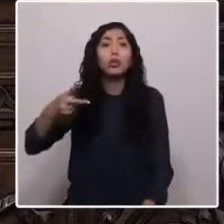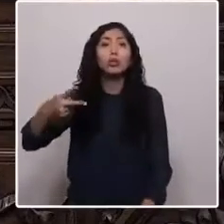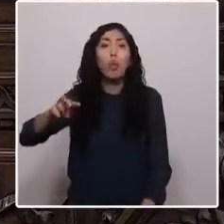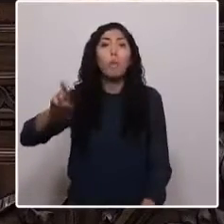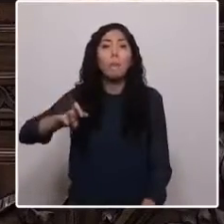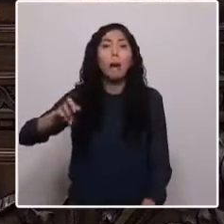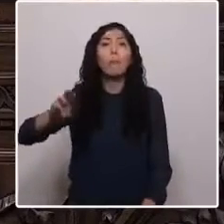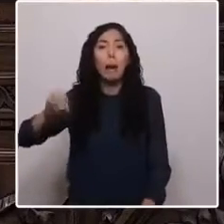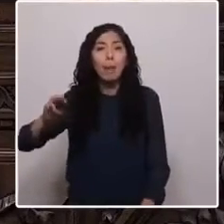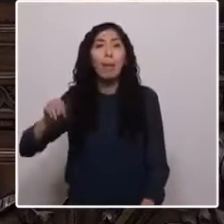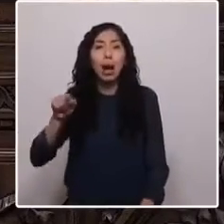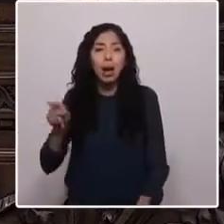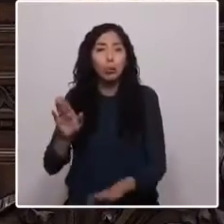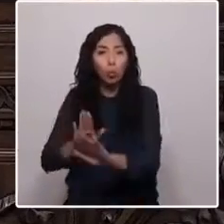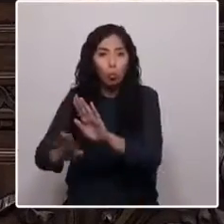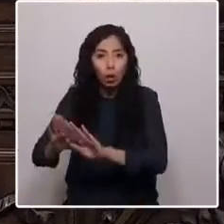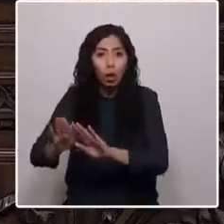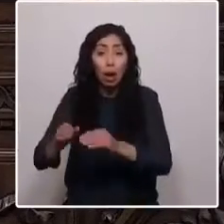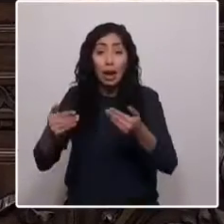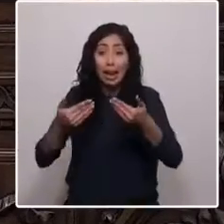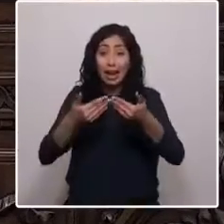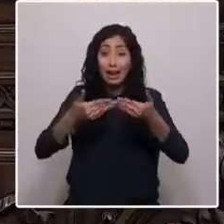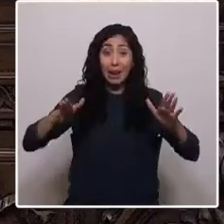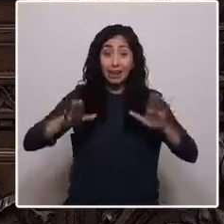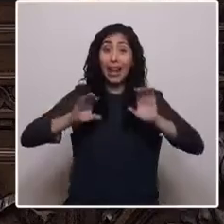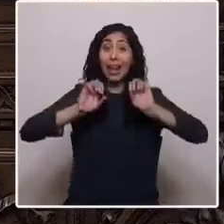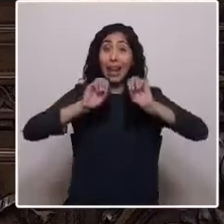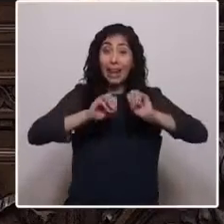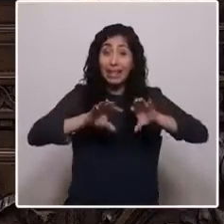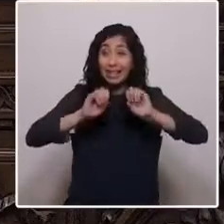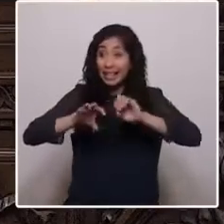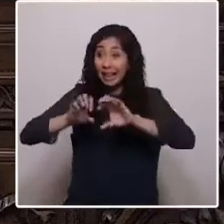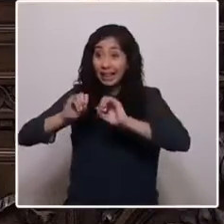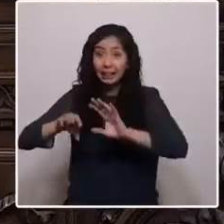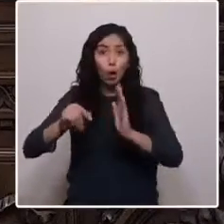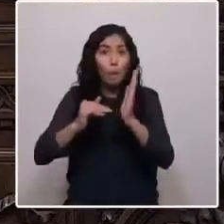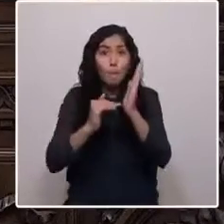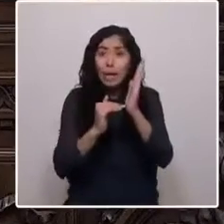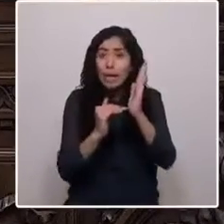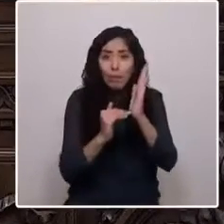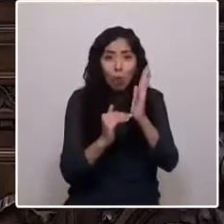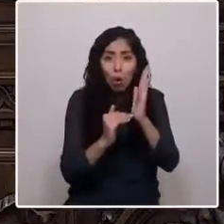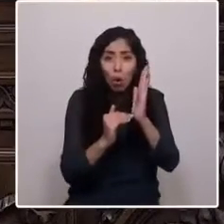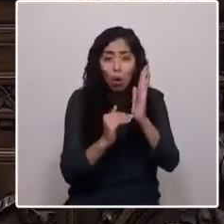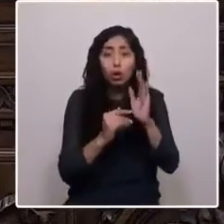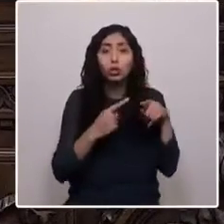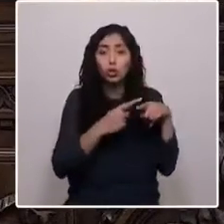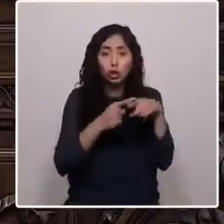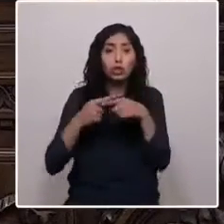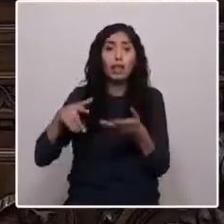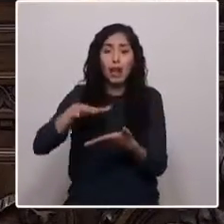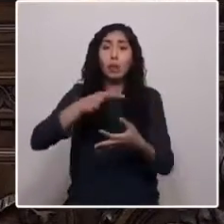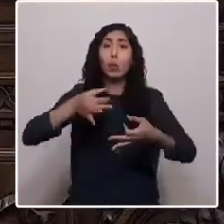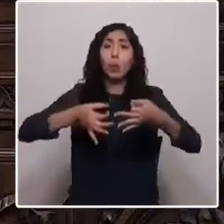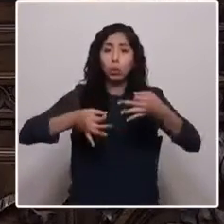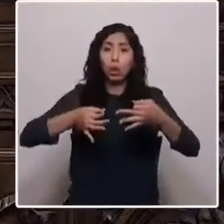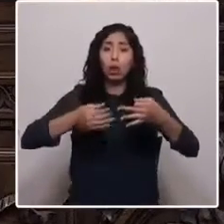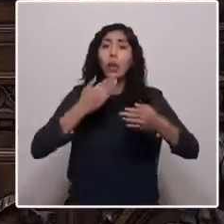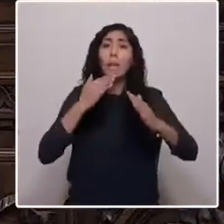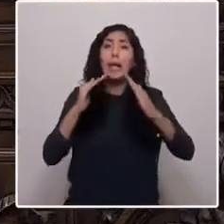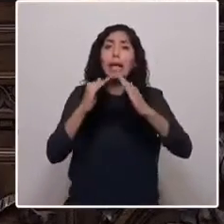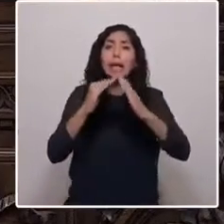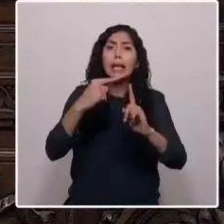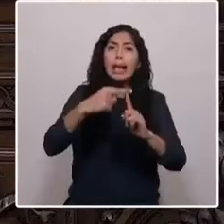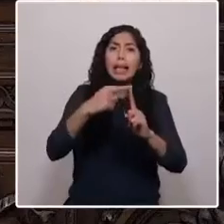de enseñanza es un mínimo de las sociedades justas. Las quemas de iglesias,